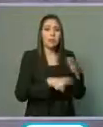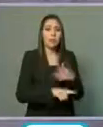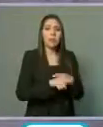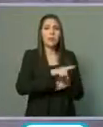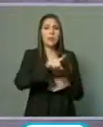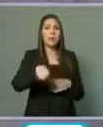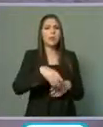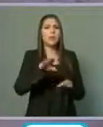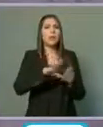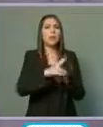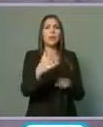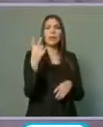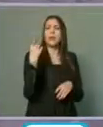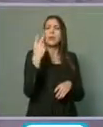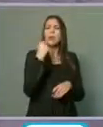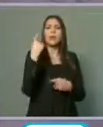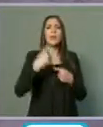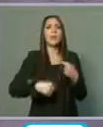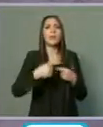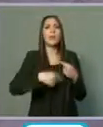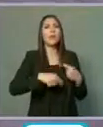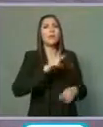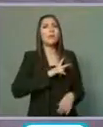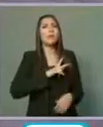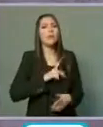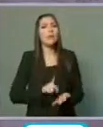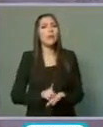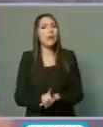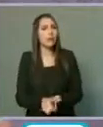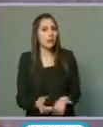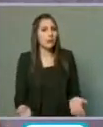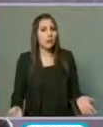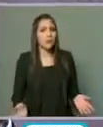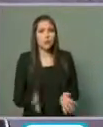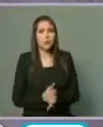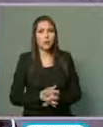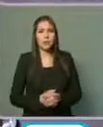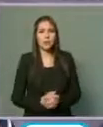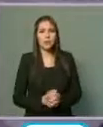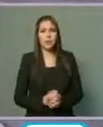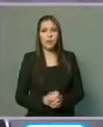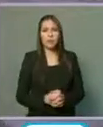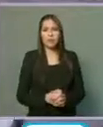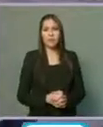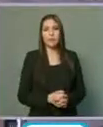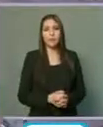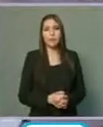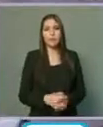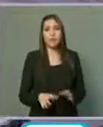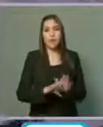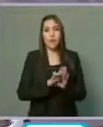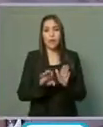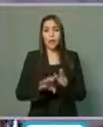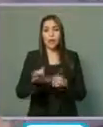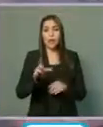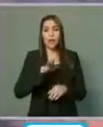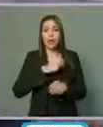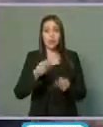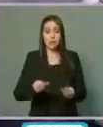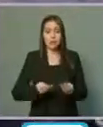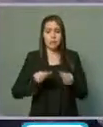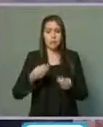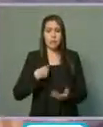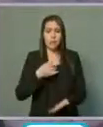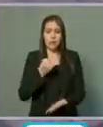se le están coartando ese tipo de derechos. Es más, hay casos donde declarada una incapacidad legal, es decir, yo